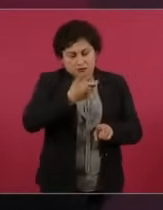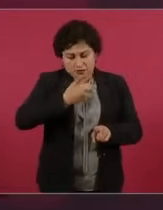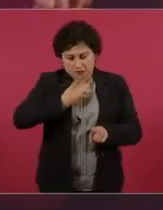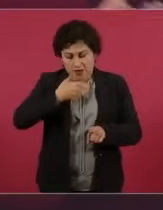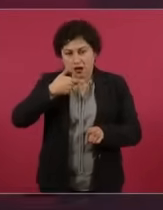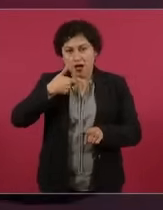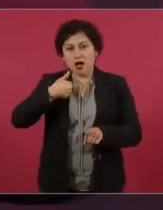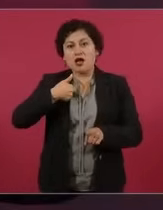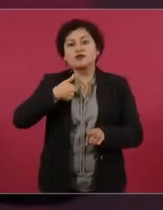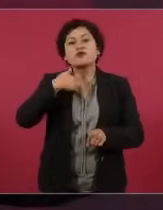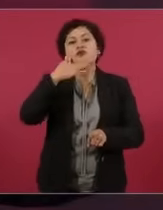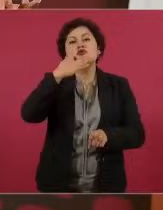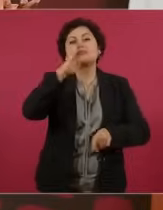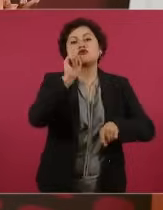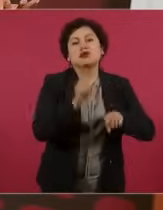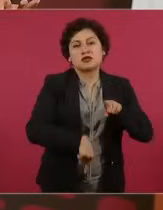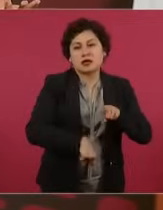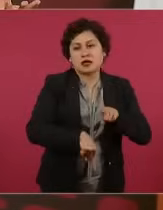¿Para eso estoy aquí?